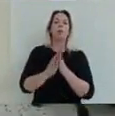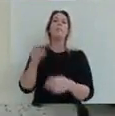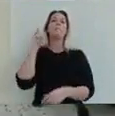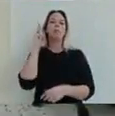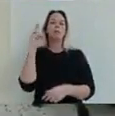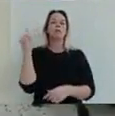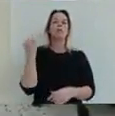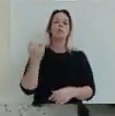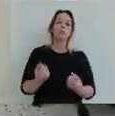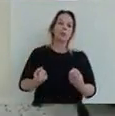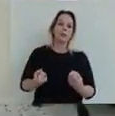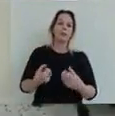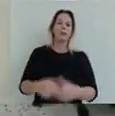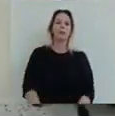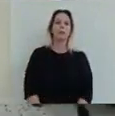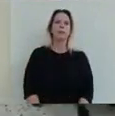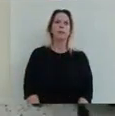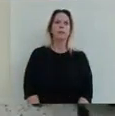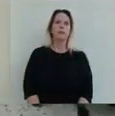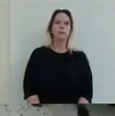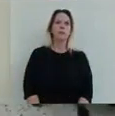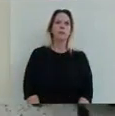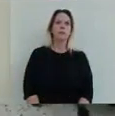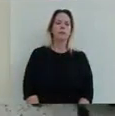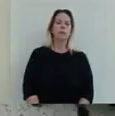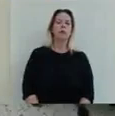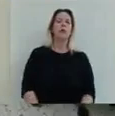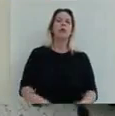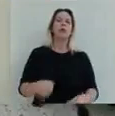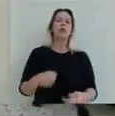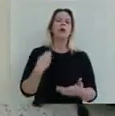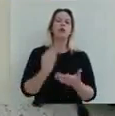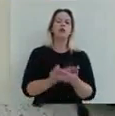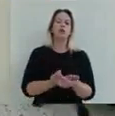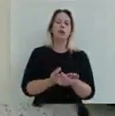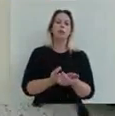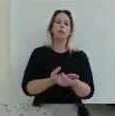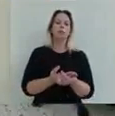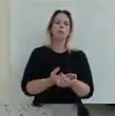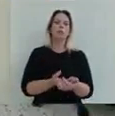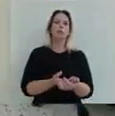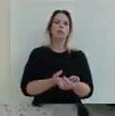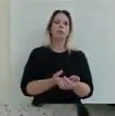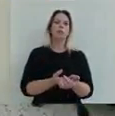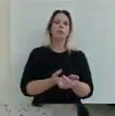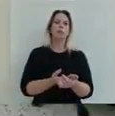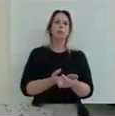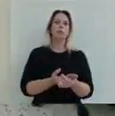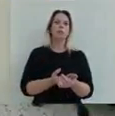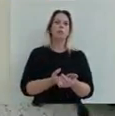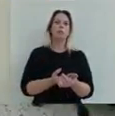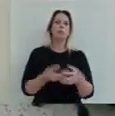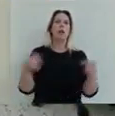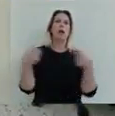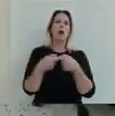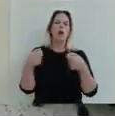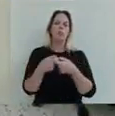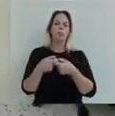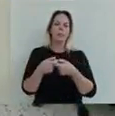Nota de los señores Rubén Guardiola y Jorge Sousa de la firma Don Germán SRL, sector cinematográfico libreño